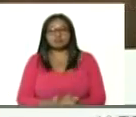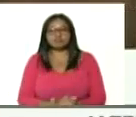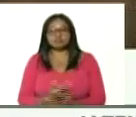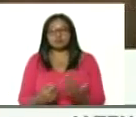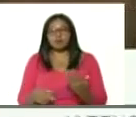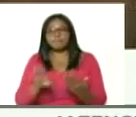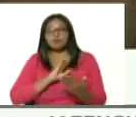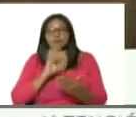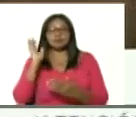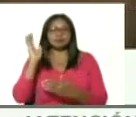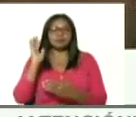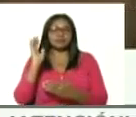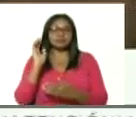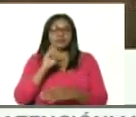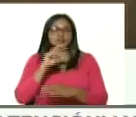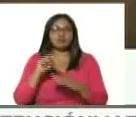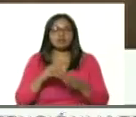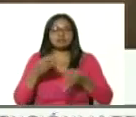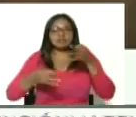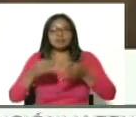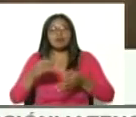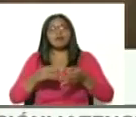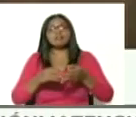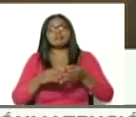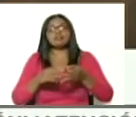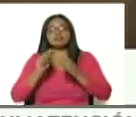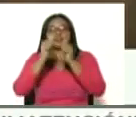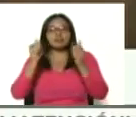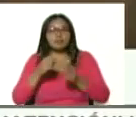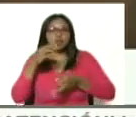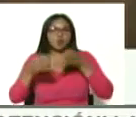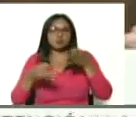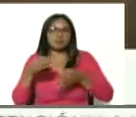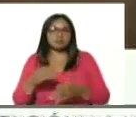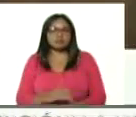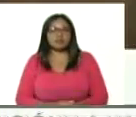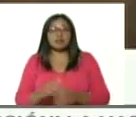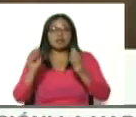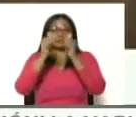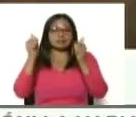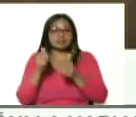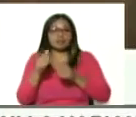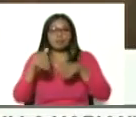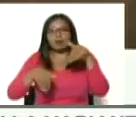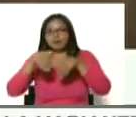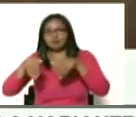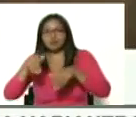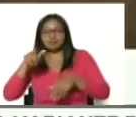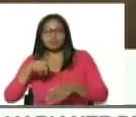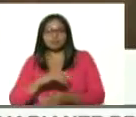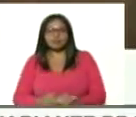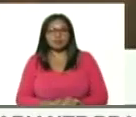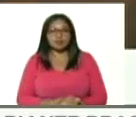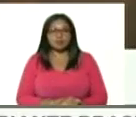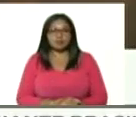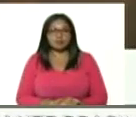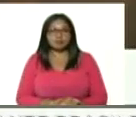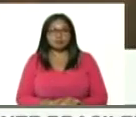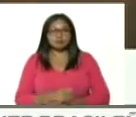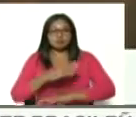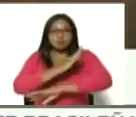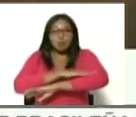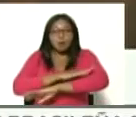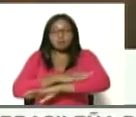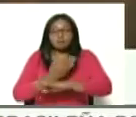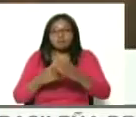del Parlamento Comunal, el sistema de justicia, el sistema electoral, lo que tiene que ver con la moral, el poder moral comunal, presidente. Eso es un gran